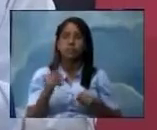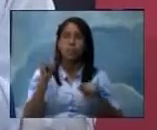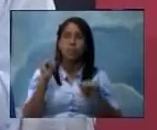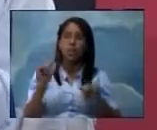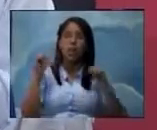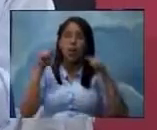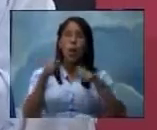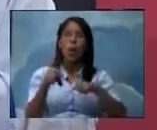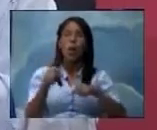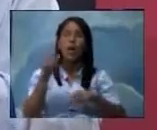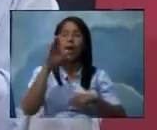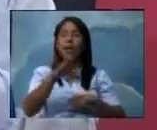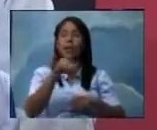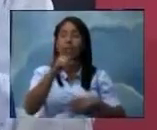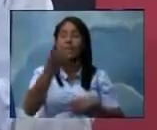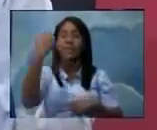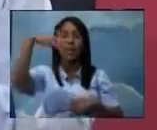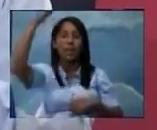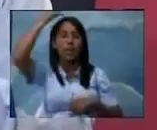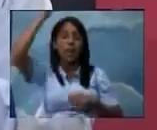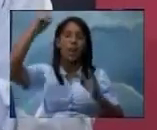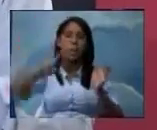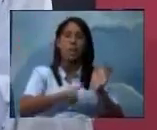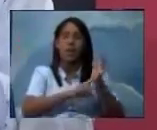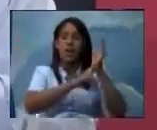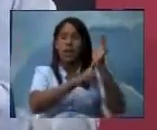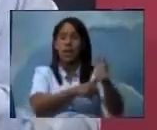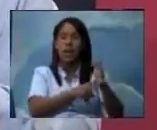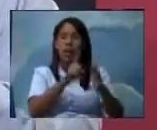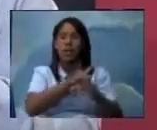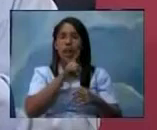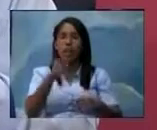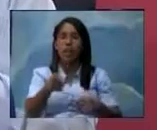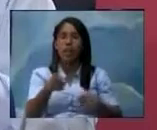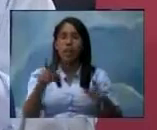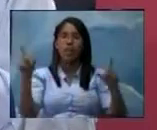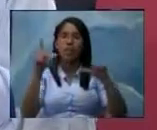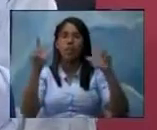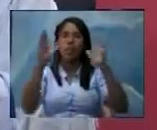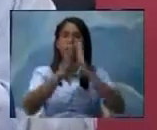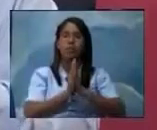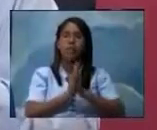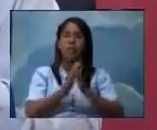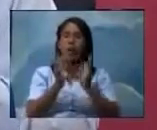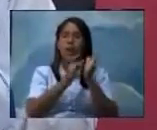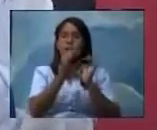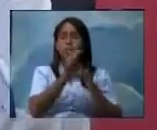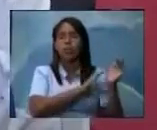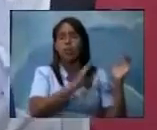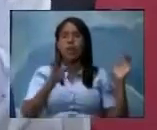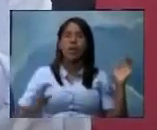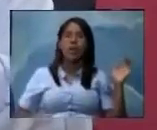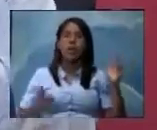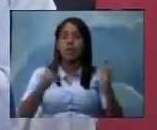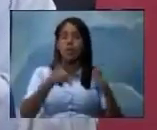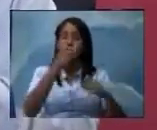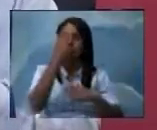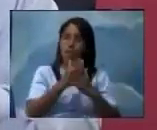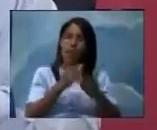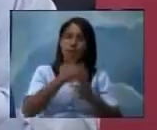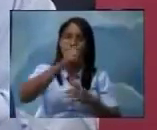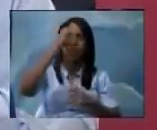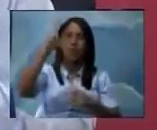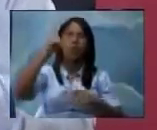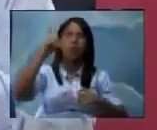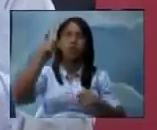Y hoy está ese reino manifestándose a través de estos matutinos. Jesucristo, el mediador